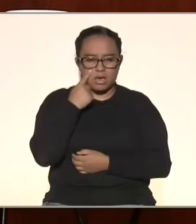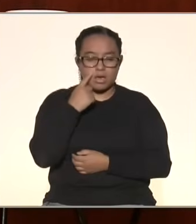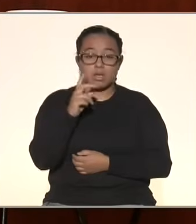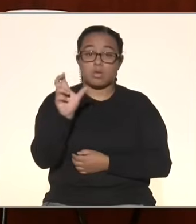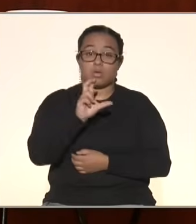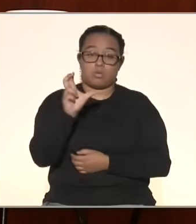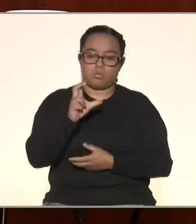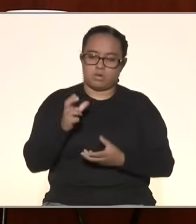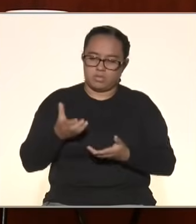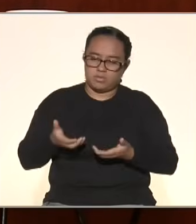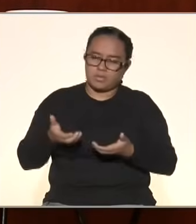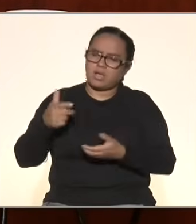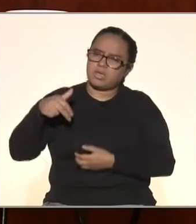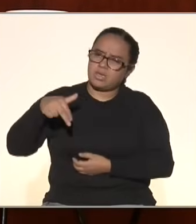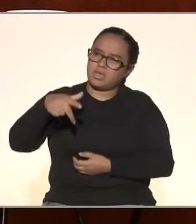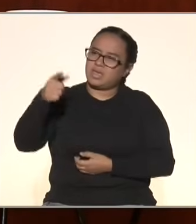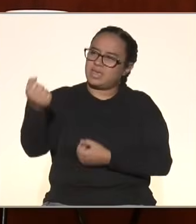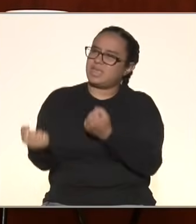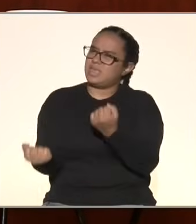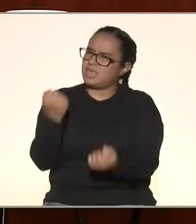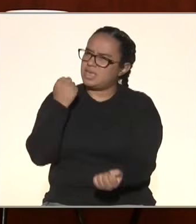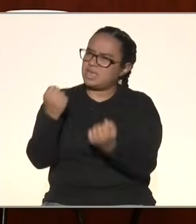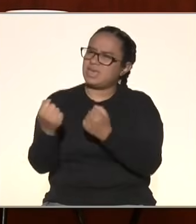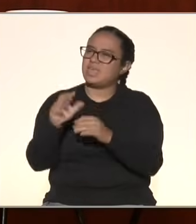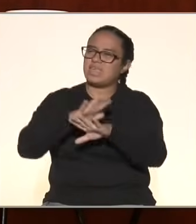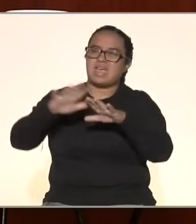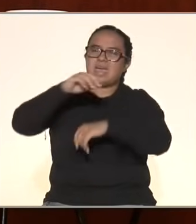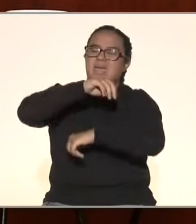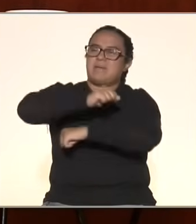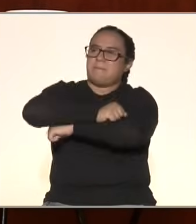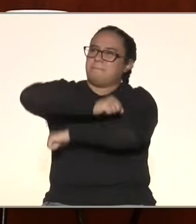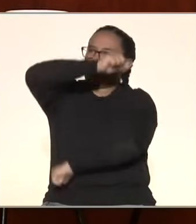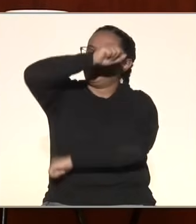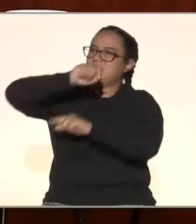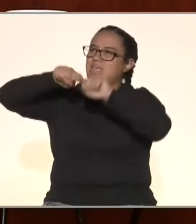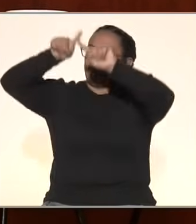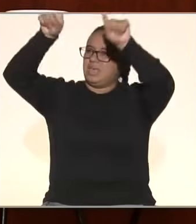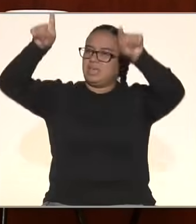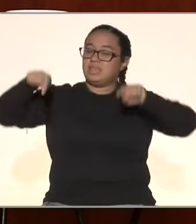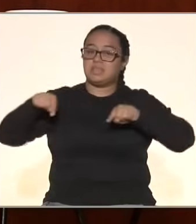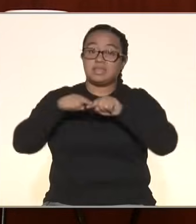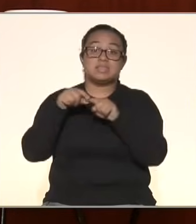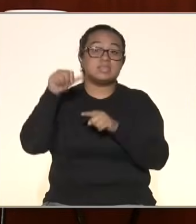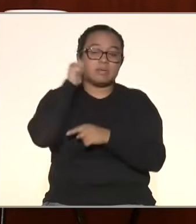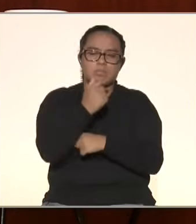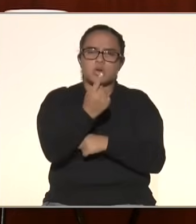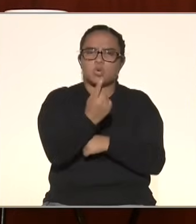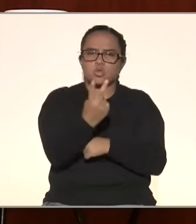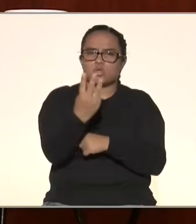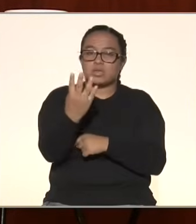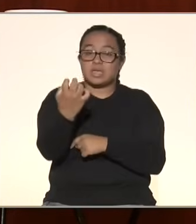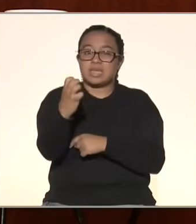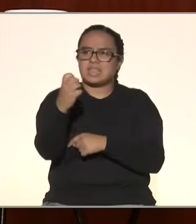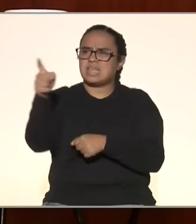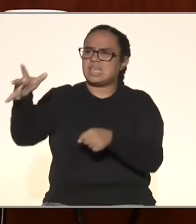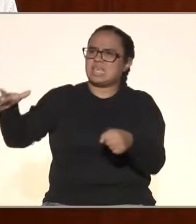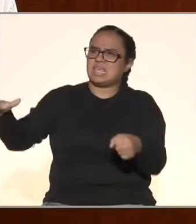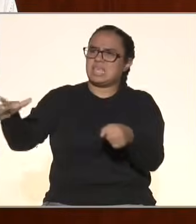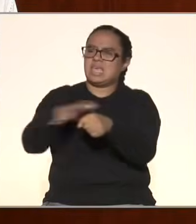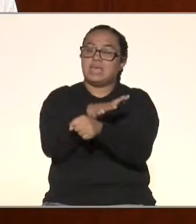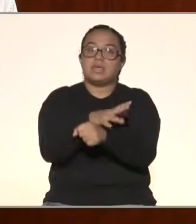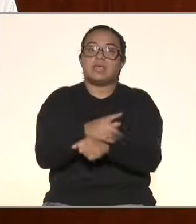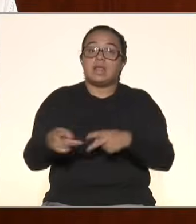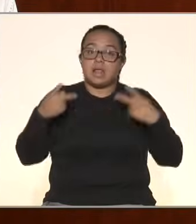en la calle y en estos gimnasios que luego ya tienen los ventanales. O sea, primeros días del año está lleno, hasta